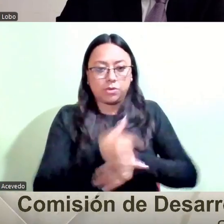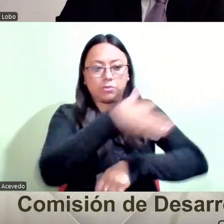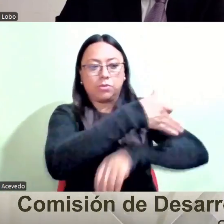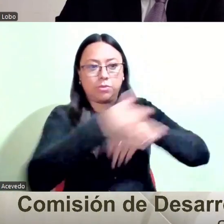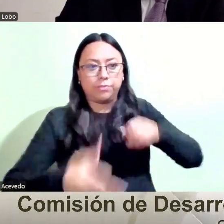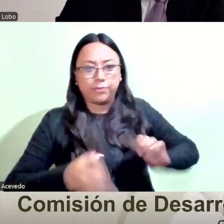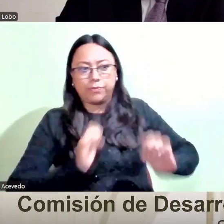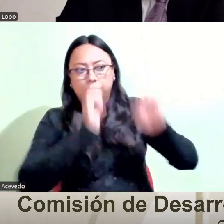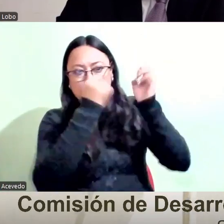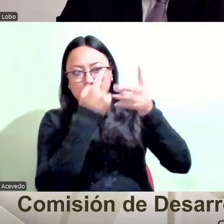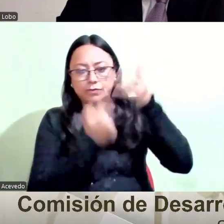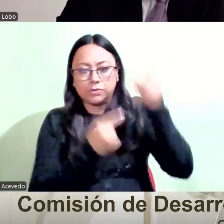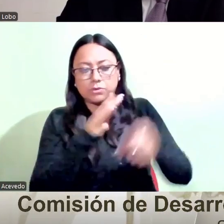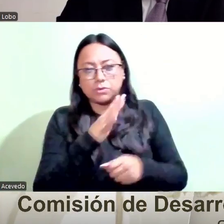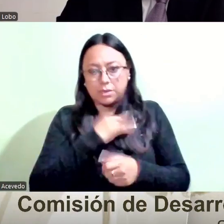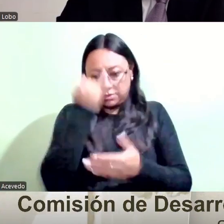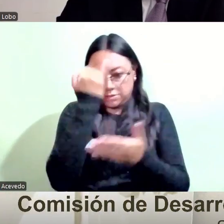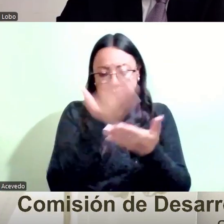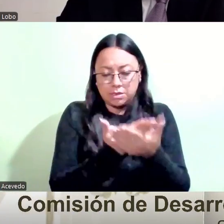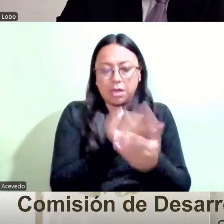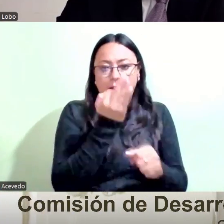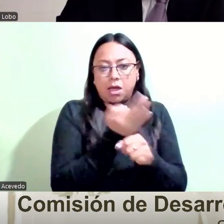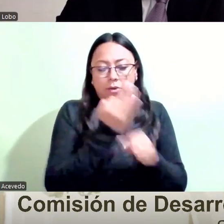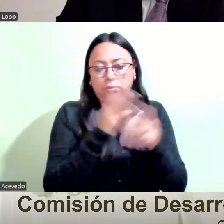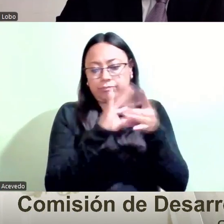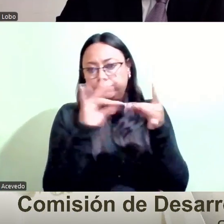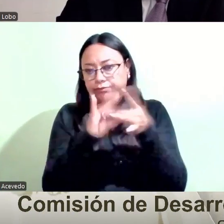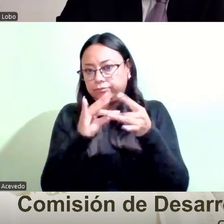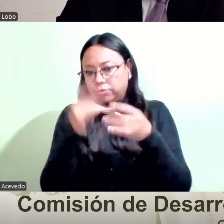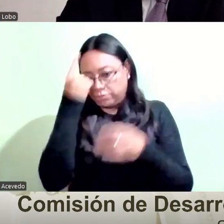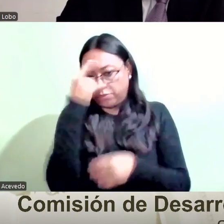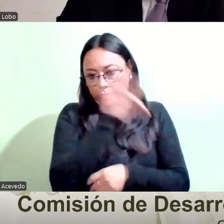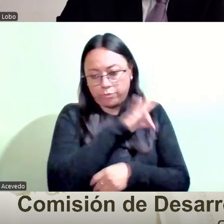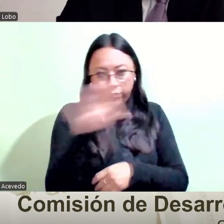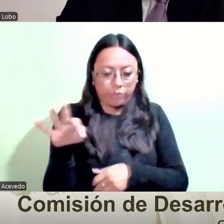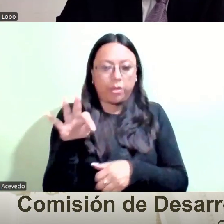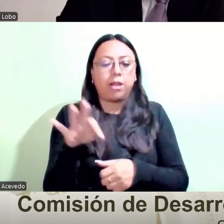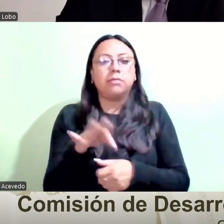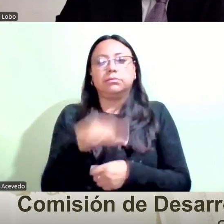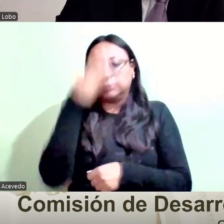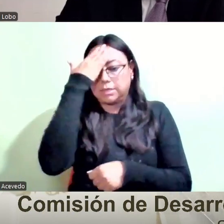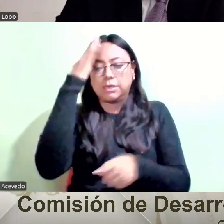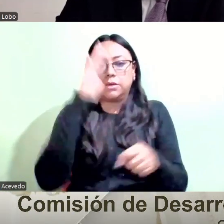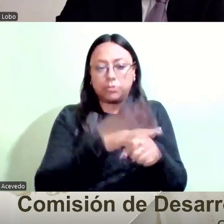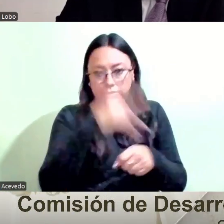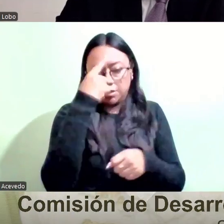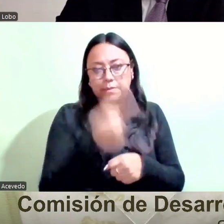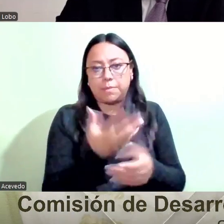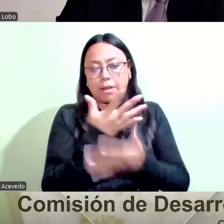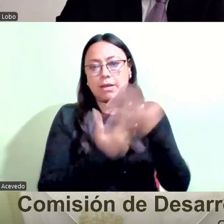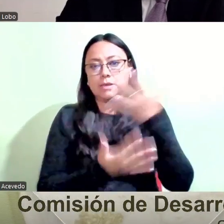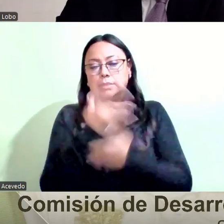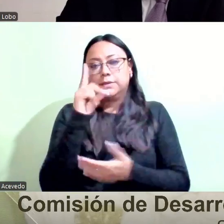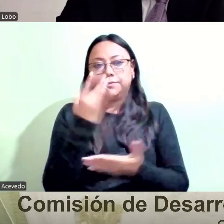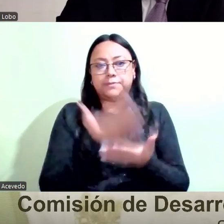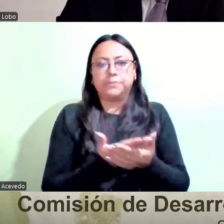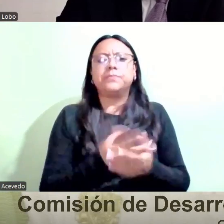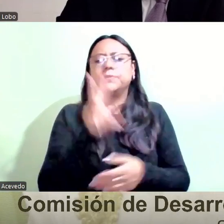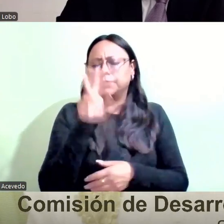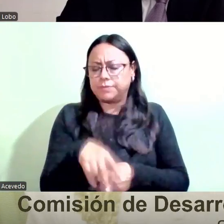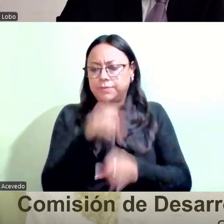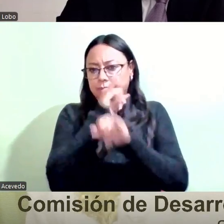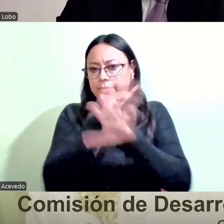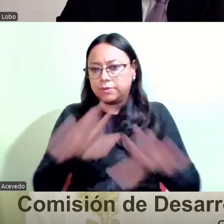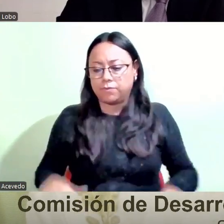iniciativa, se destacan los siguientes elementos a considerar para la emisión del dictamen. ¿Ah? Si bien es cierto que los datos proporcionados en la memoria